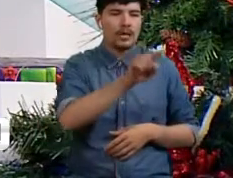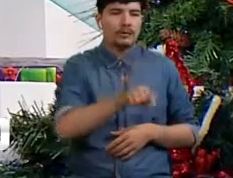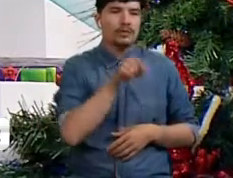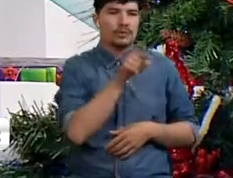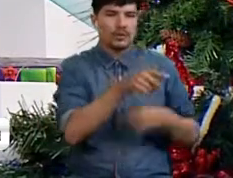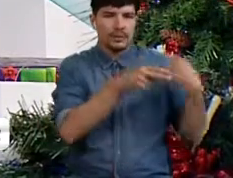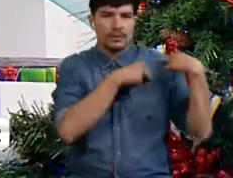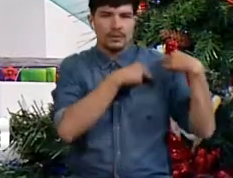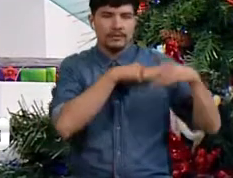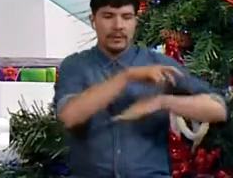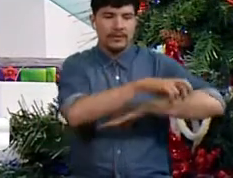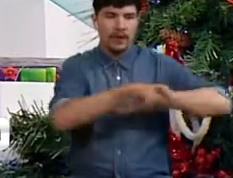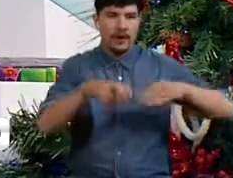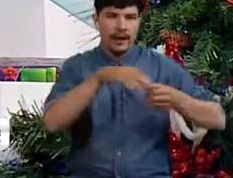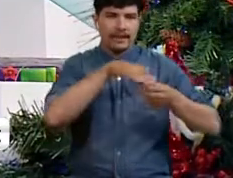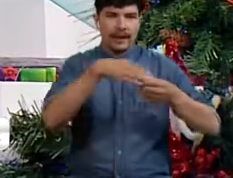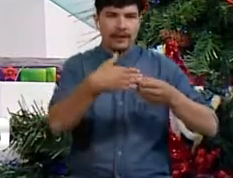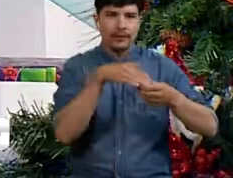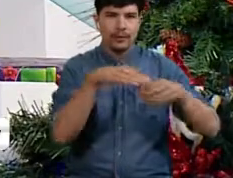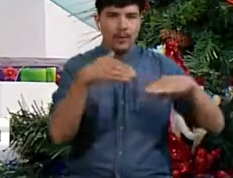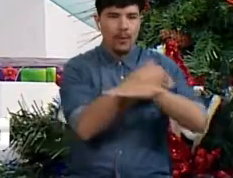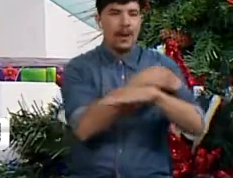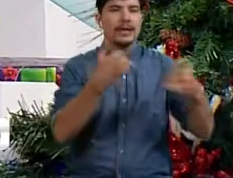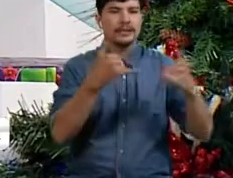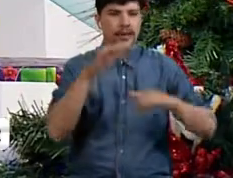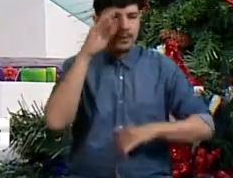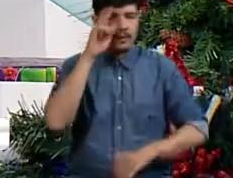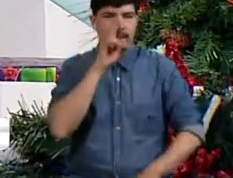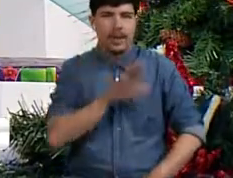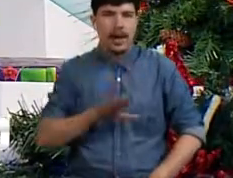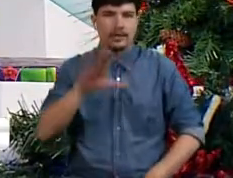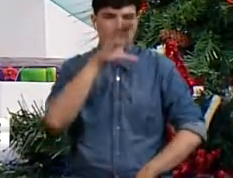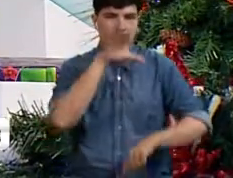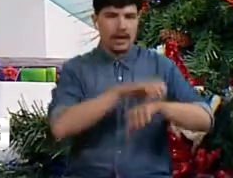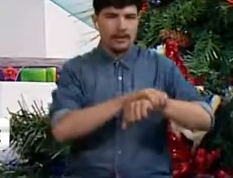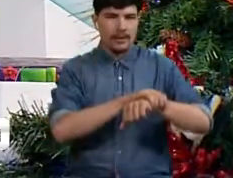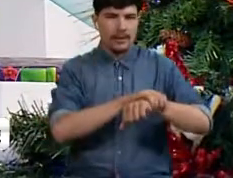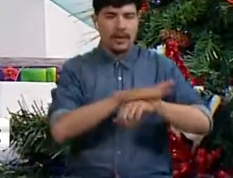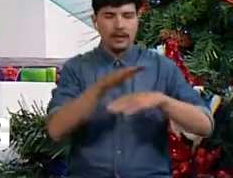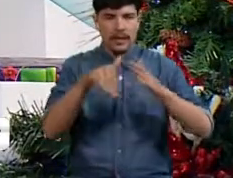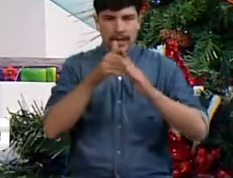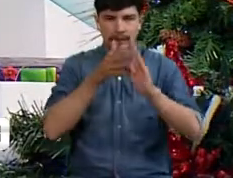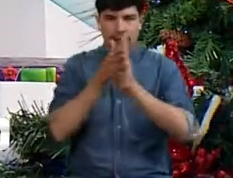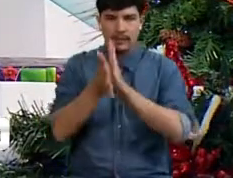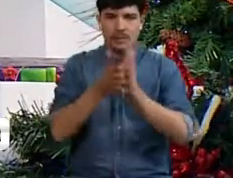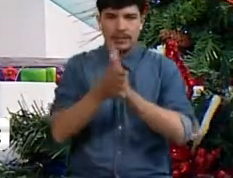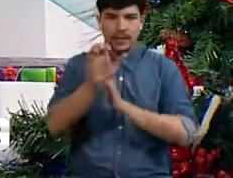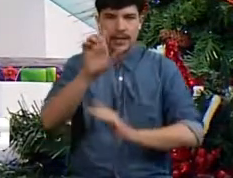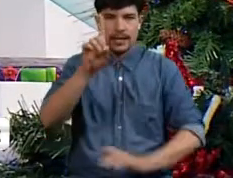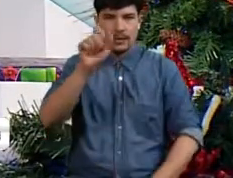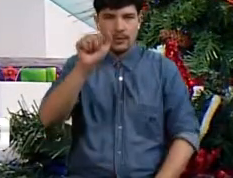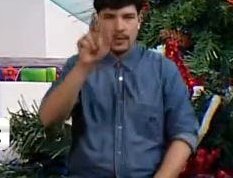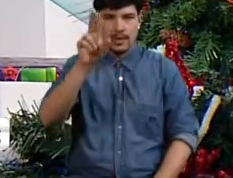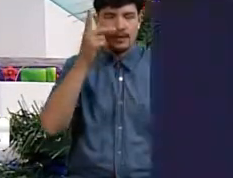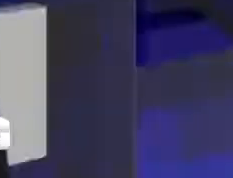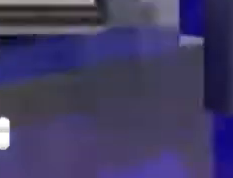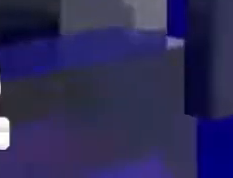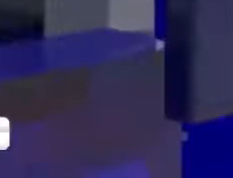terrestre fueron capturados por las autoridades eduard pinilla volvemos con ustedes no tienen detalles sobre esta operación